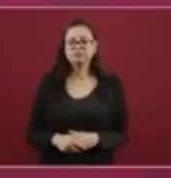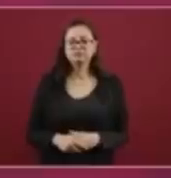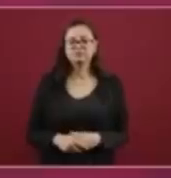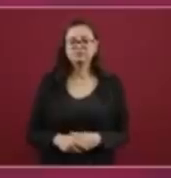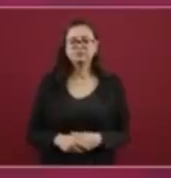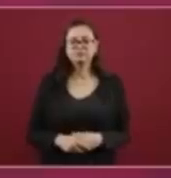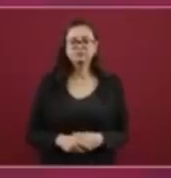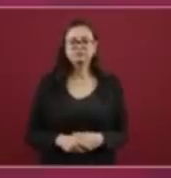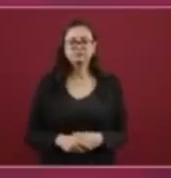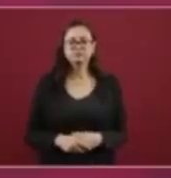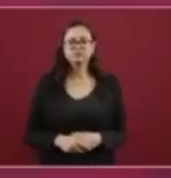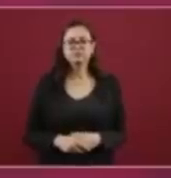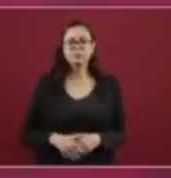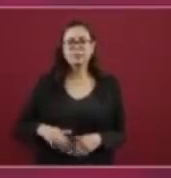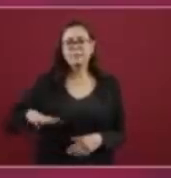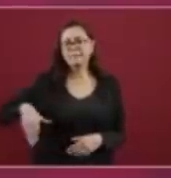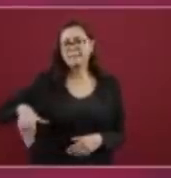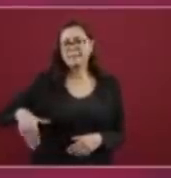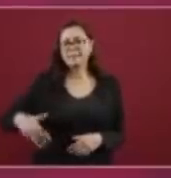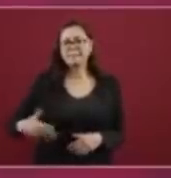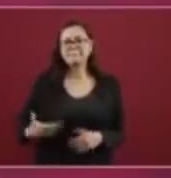Apenas, bueno,